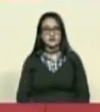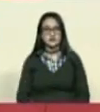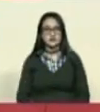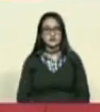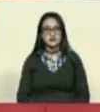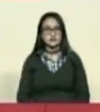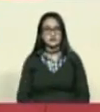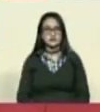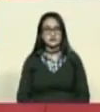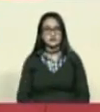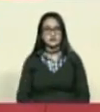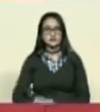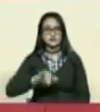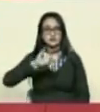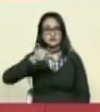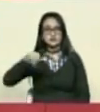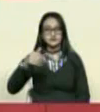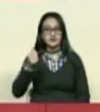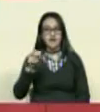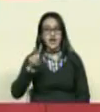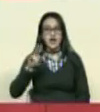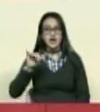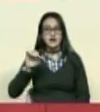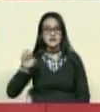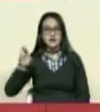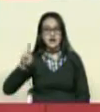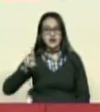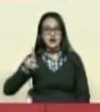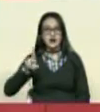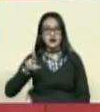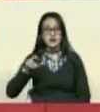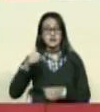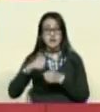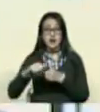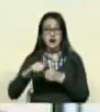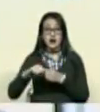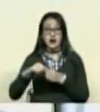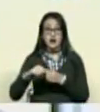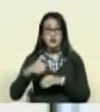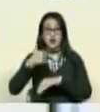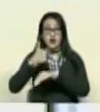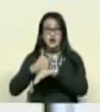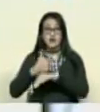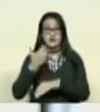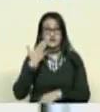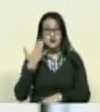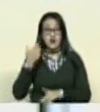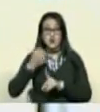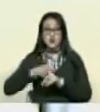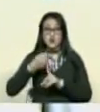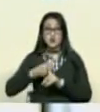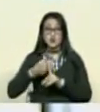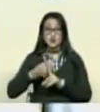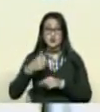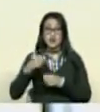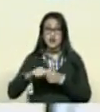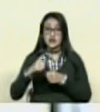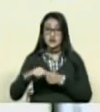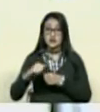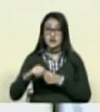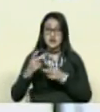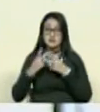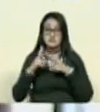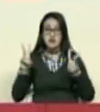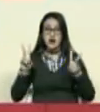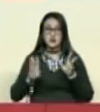A Javier Benchimol Núñez, jefe de la SODI Zulia. Una buena batalla ahí en el Zulia por la estabilidad, la paz y